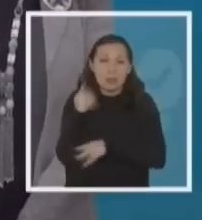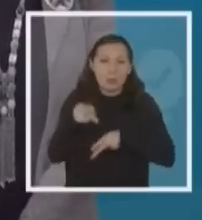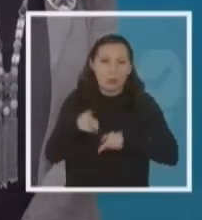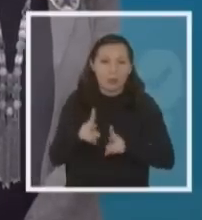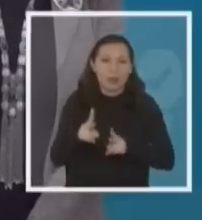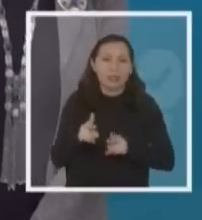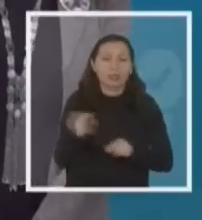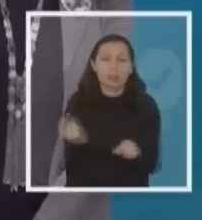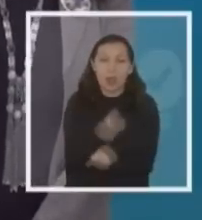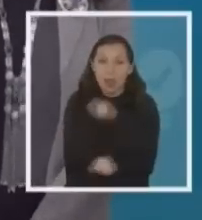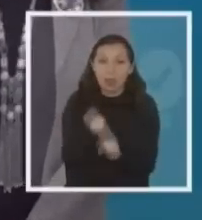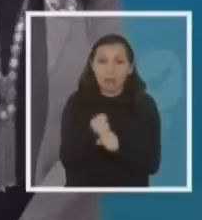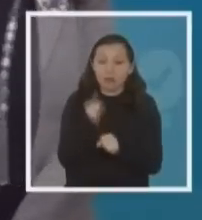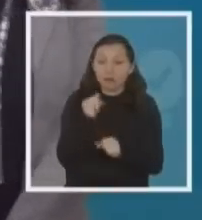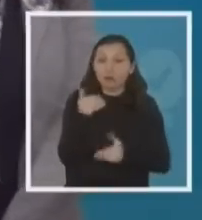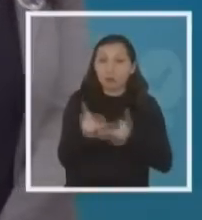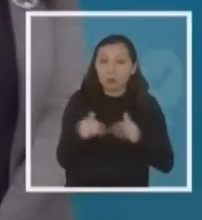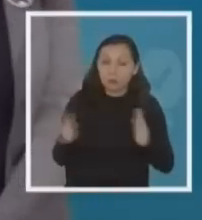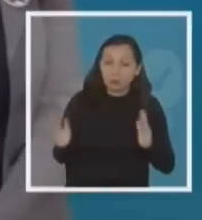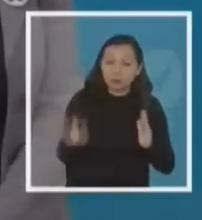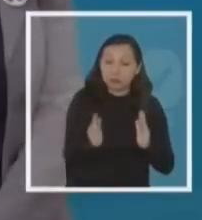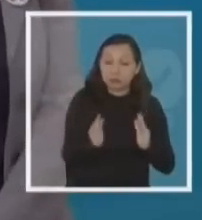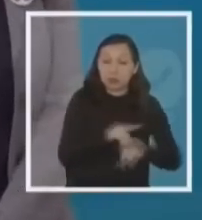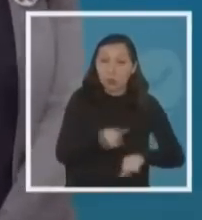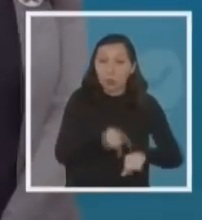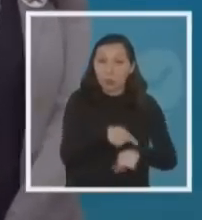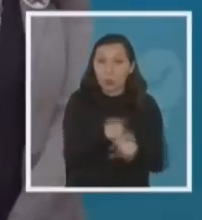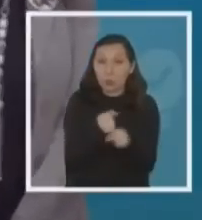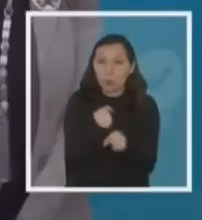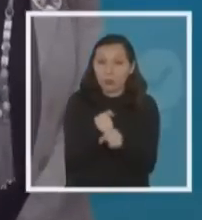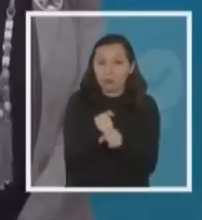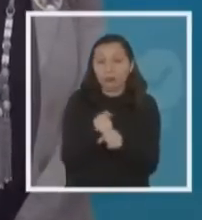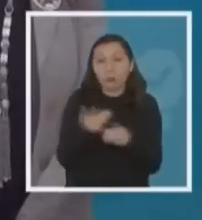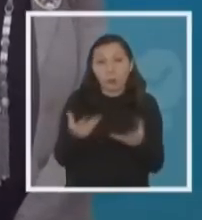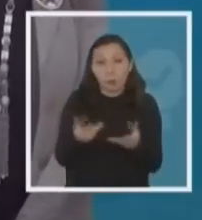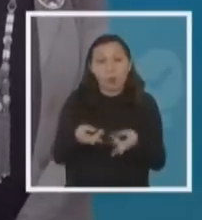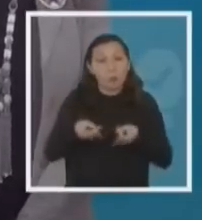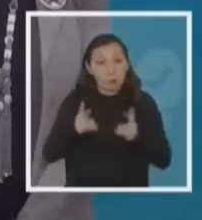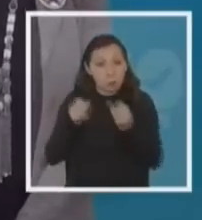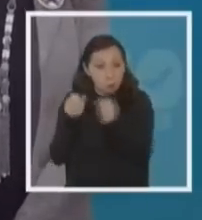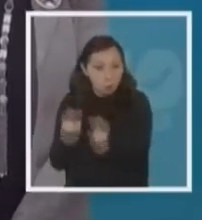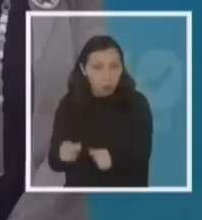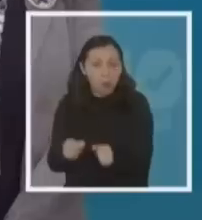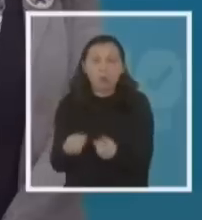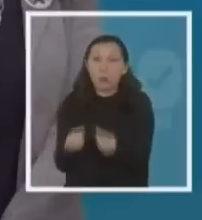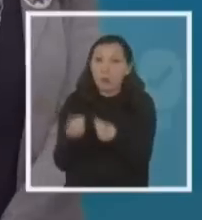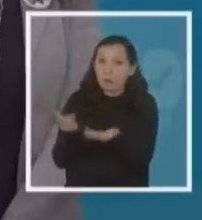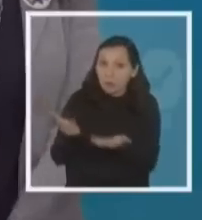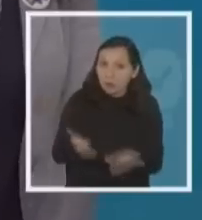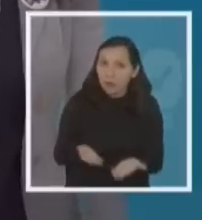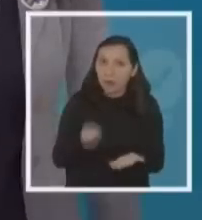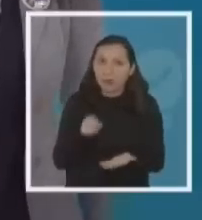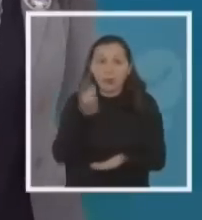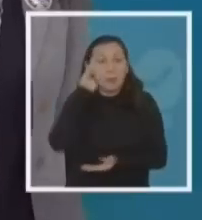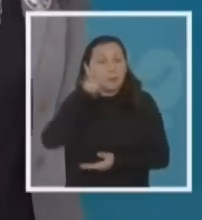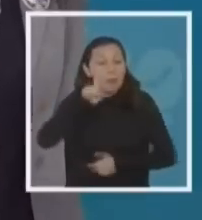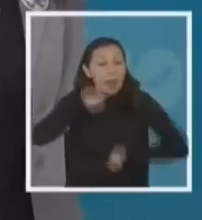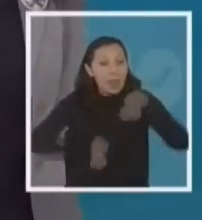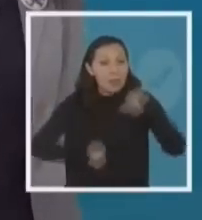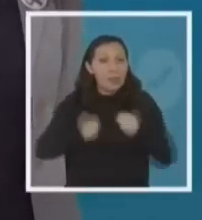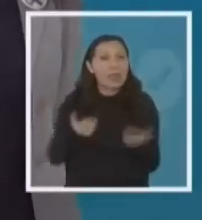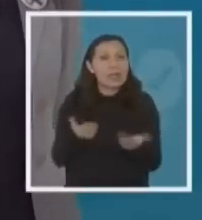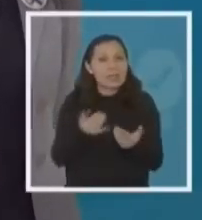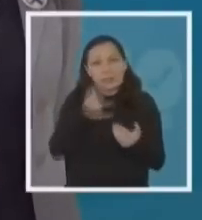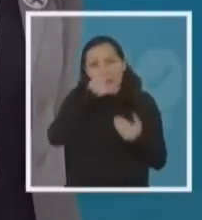laborales, por tanto, si se avanza en reducir antes la jornada va a ser no solo muy factible, sino que además muy bienvenido. Pero las empresas